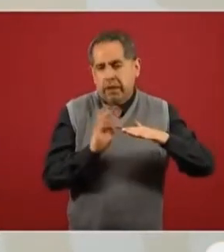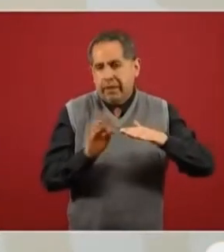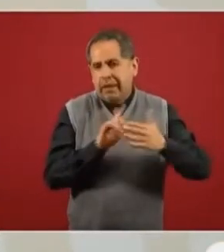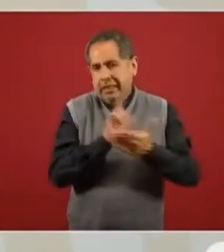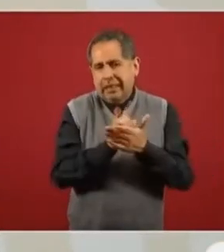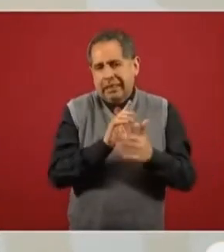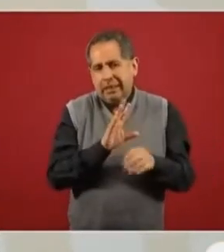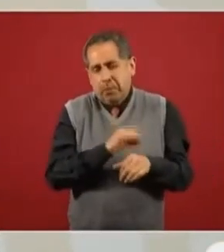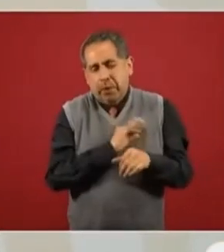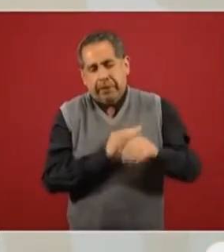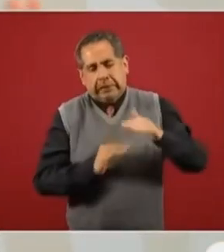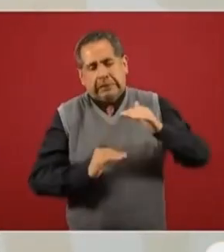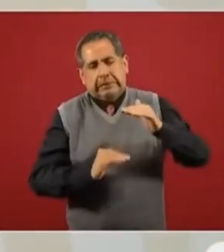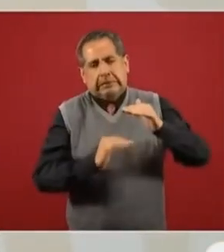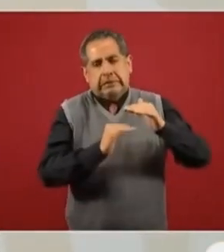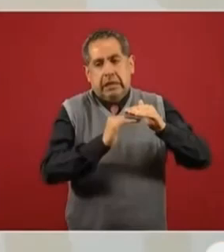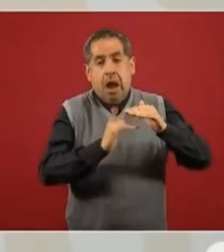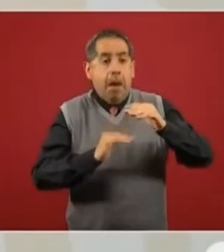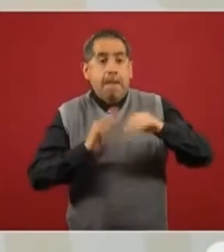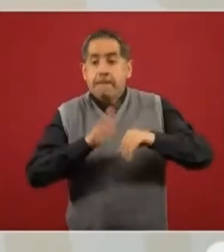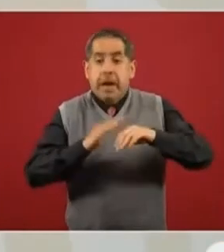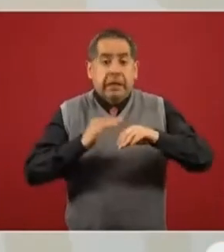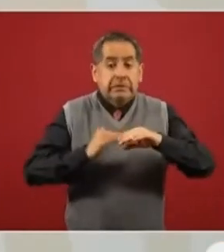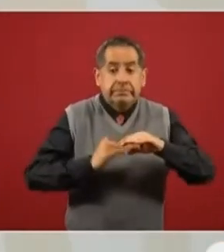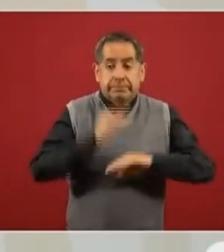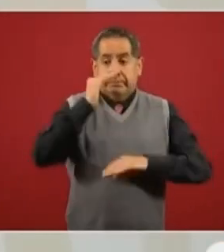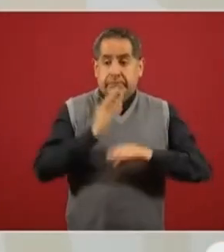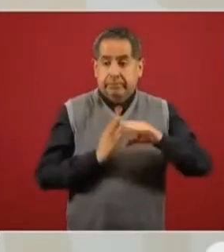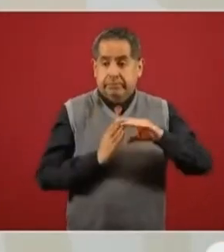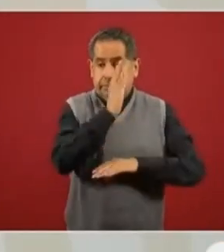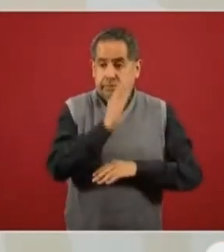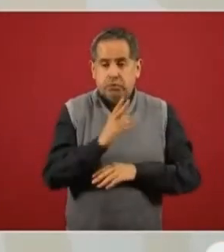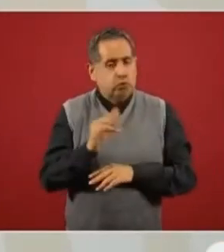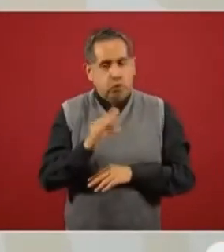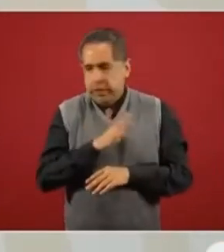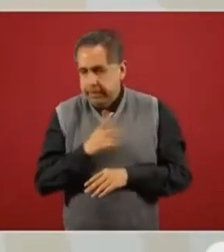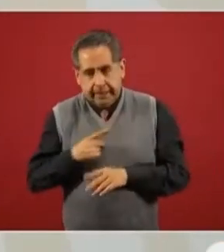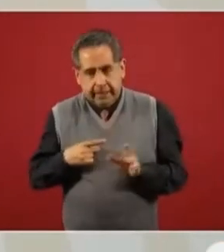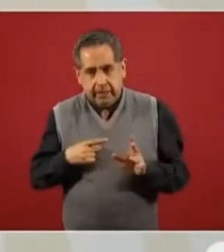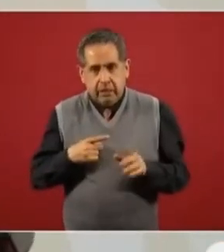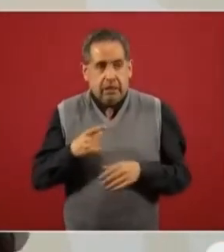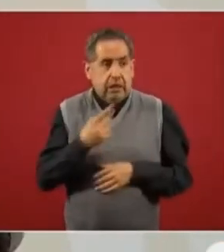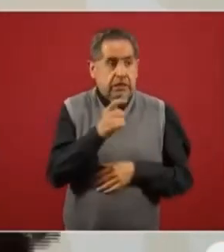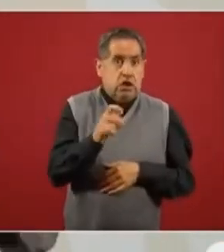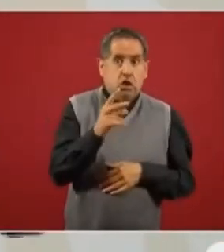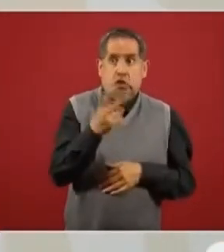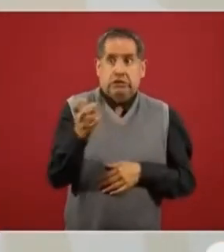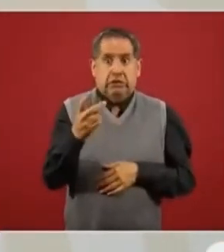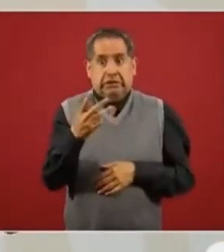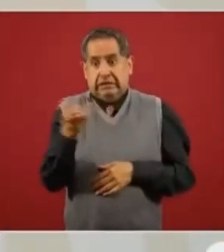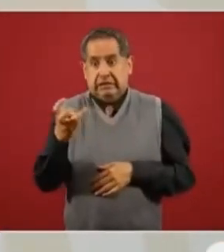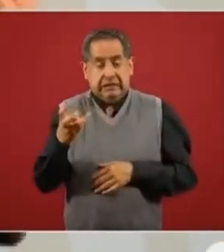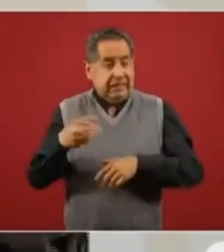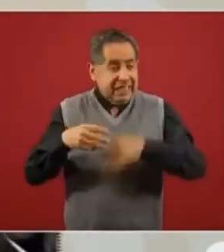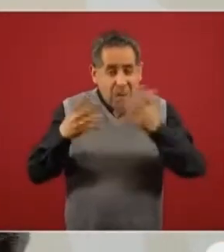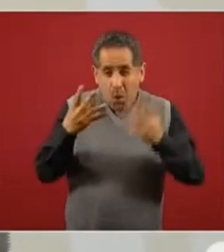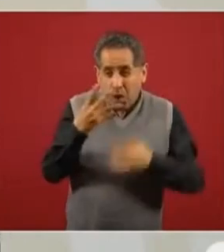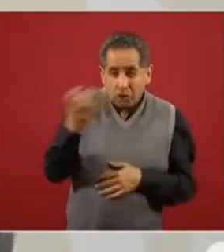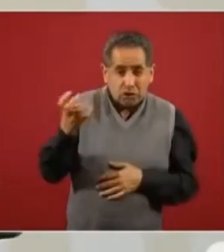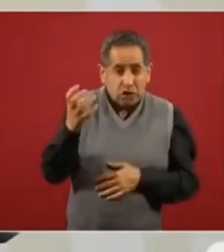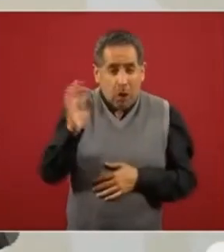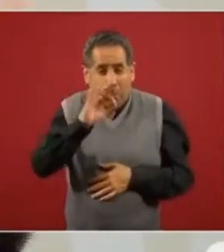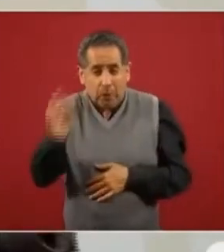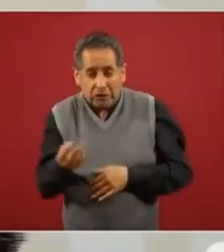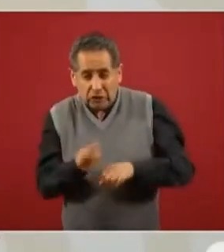legal. Incrementos más grandes, y los ha existido, de 100, 200,